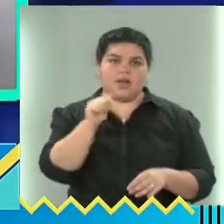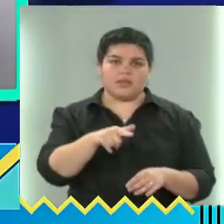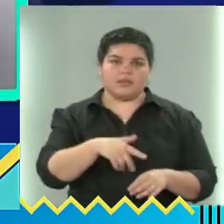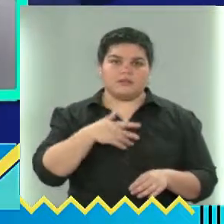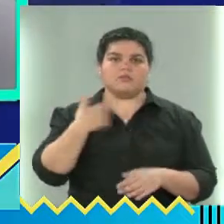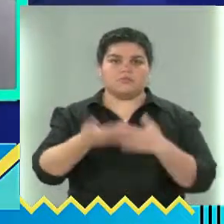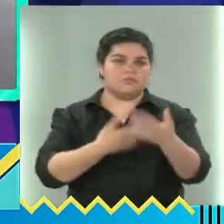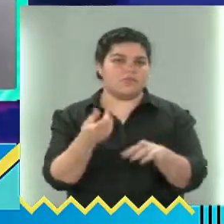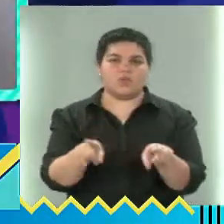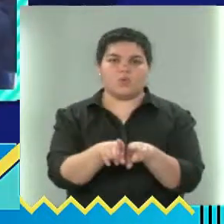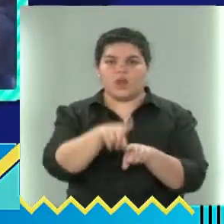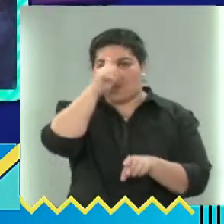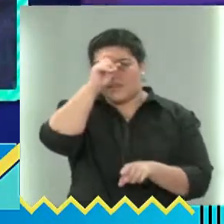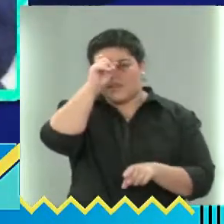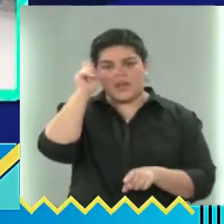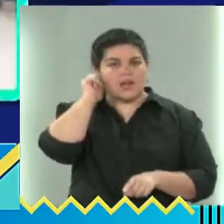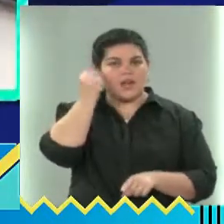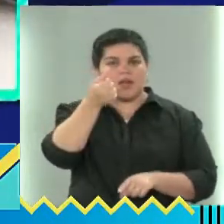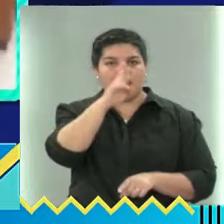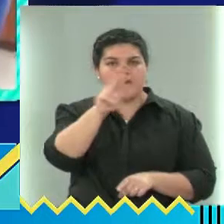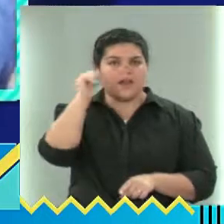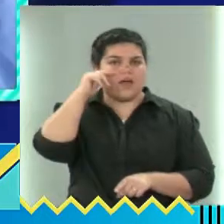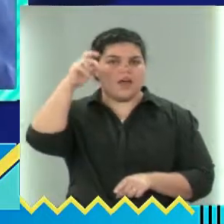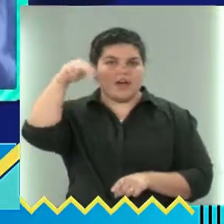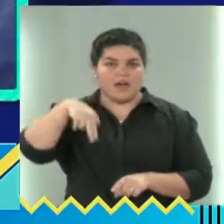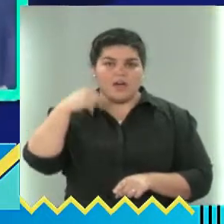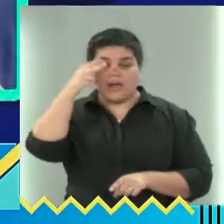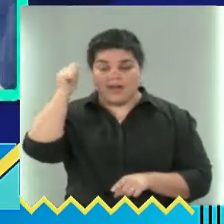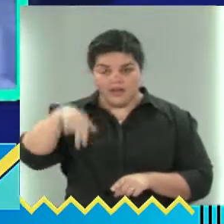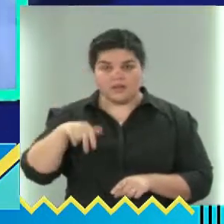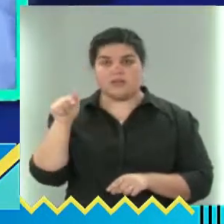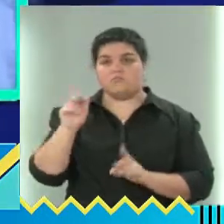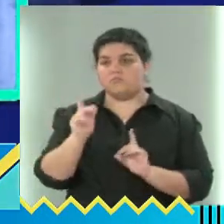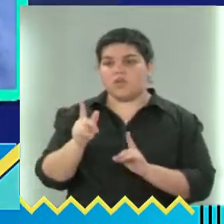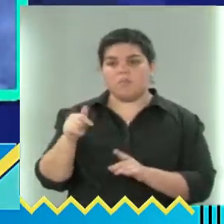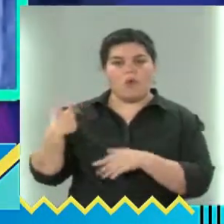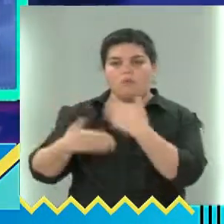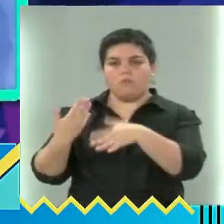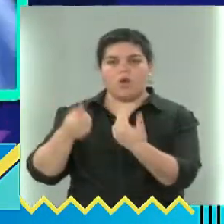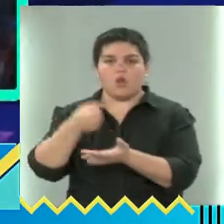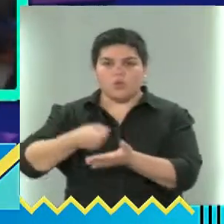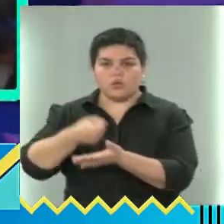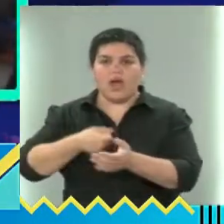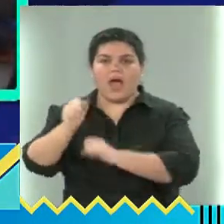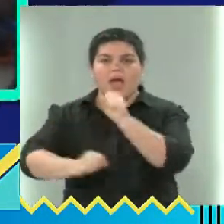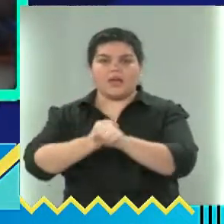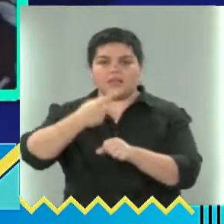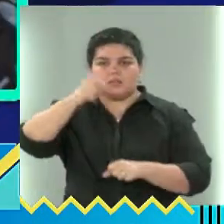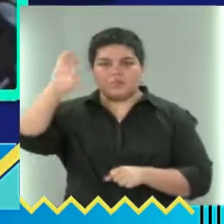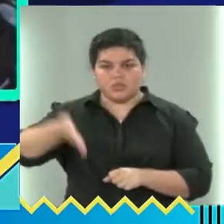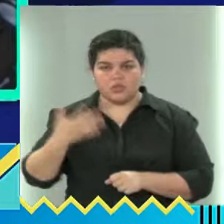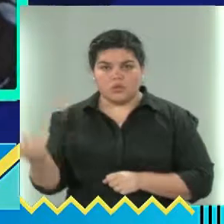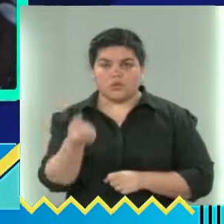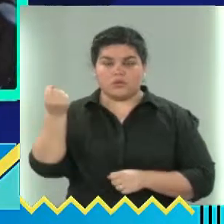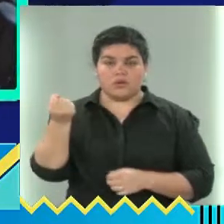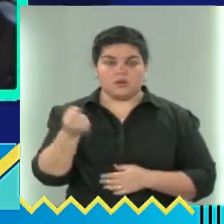voluntaria. Nosotros venimos incrementando de a poco. Nosotros se había planteado que